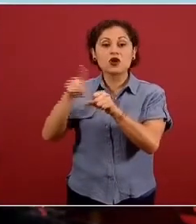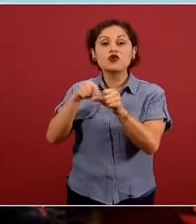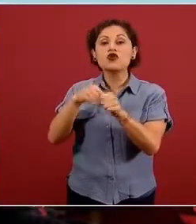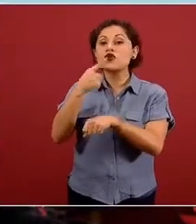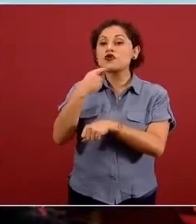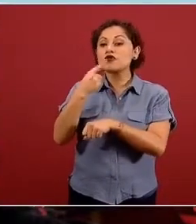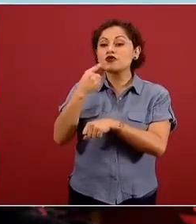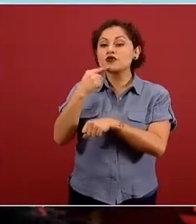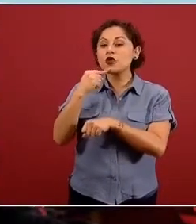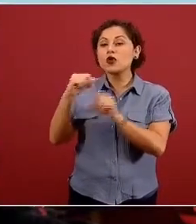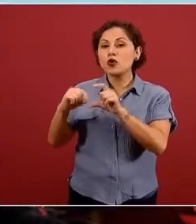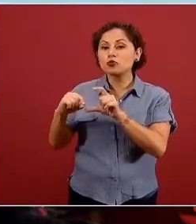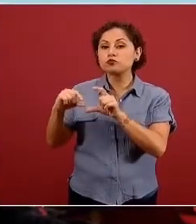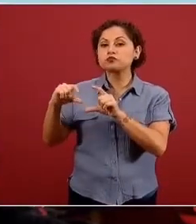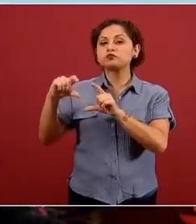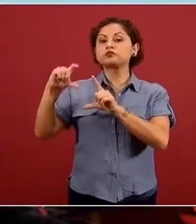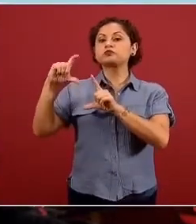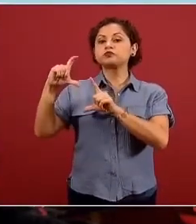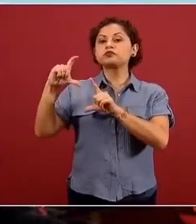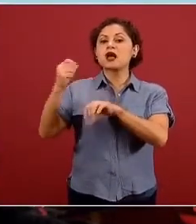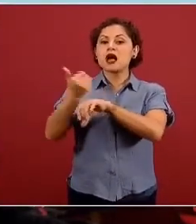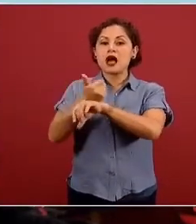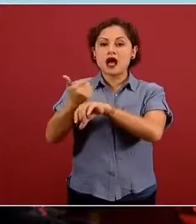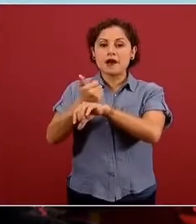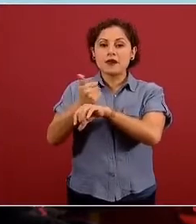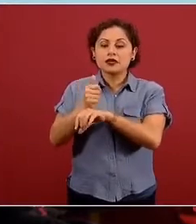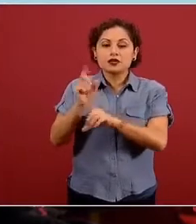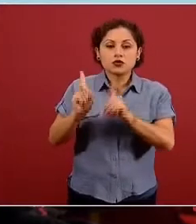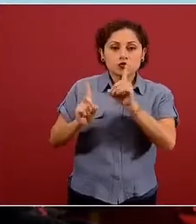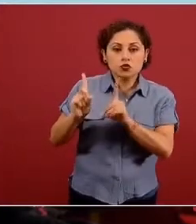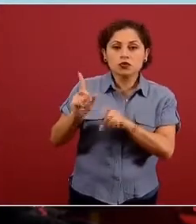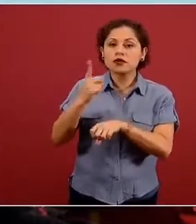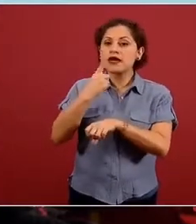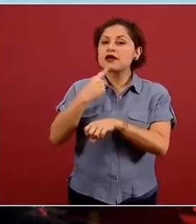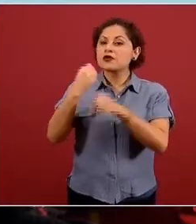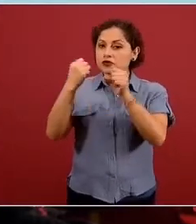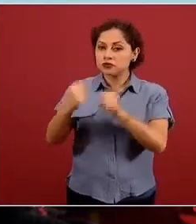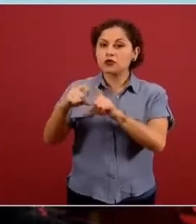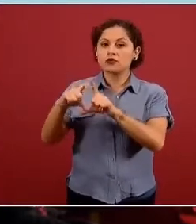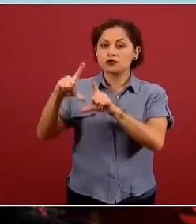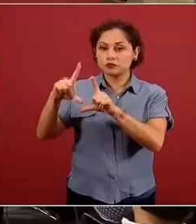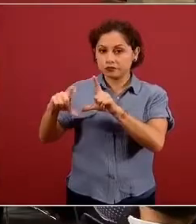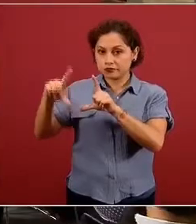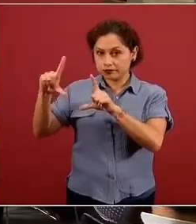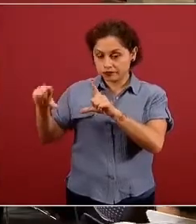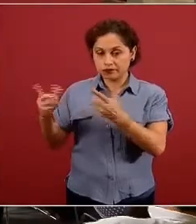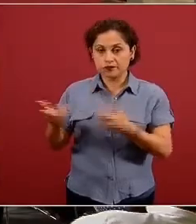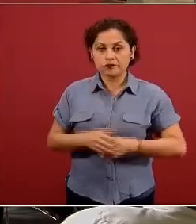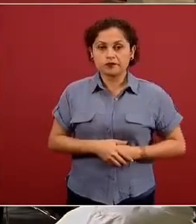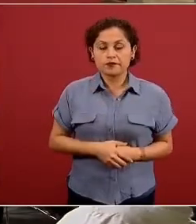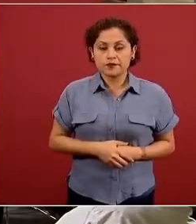de las barras amarillas y progresivamente esta curva se irá desplazando conforme aparezcan nuevos casos. La